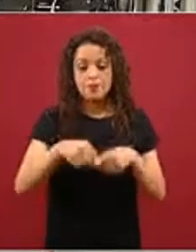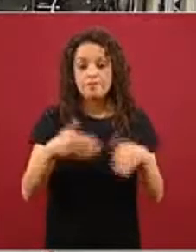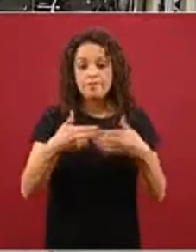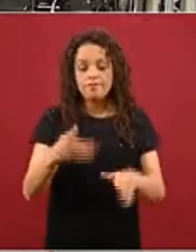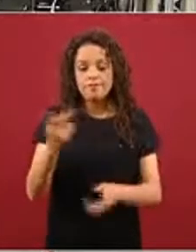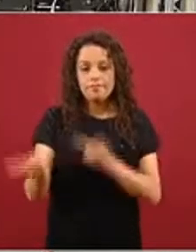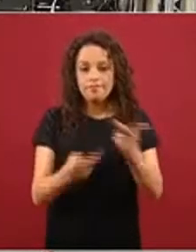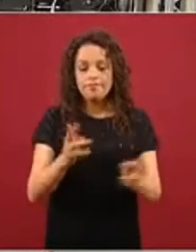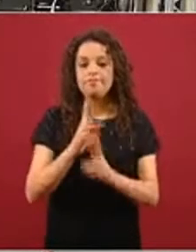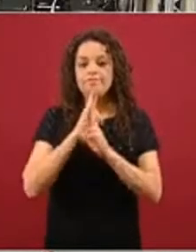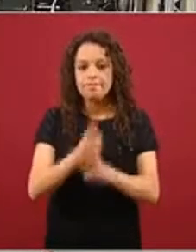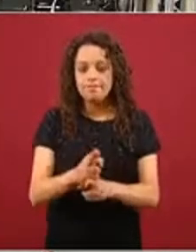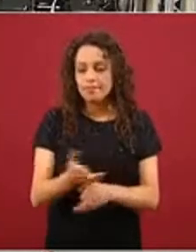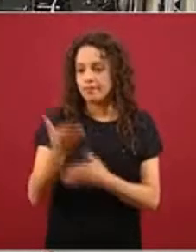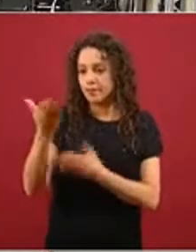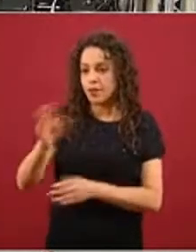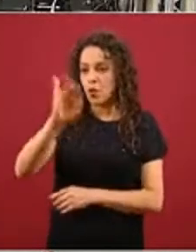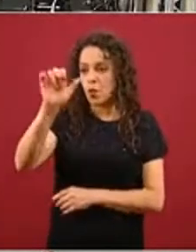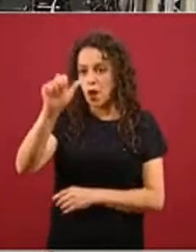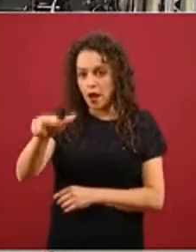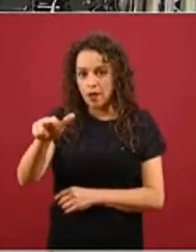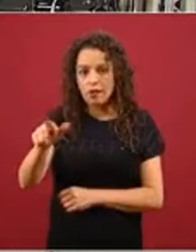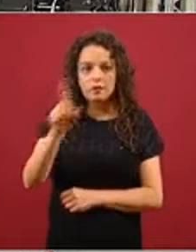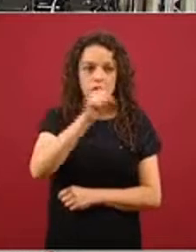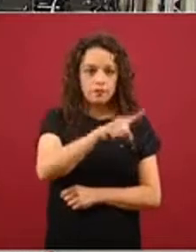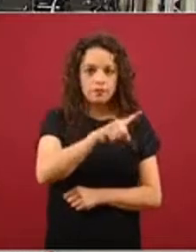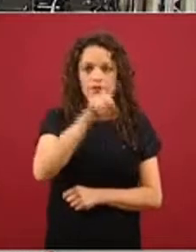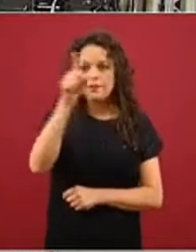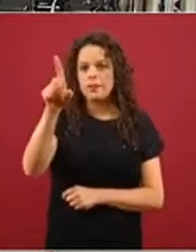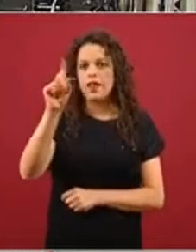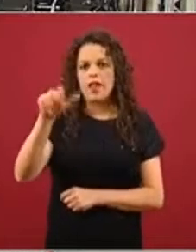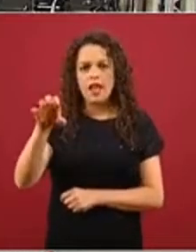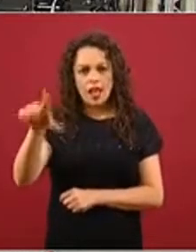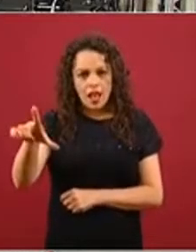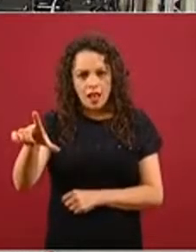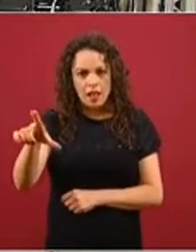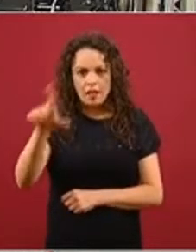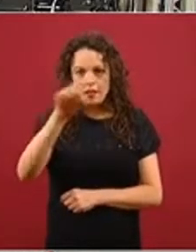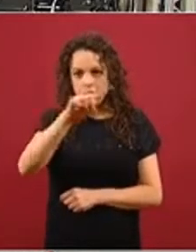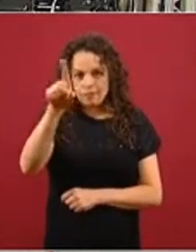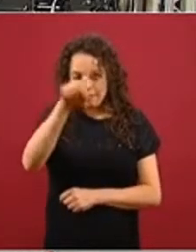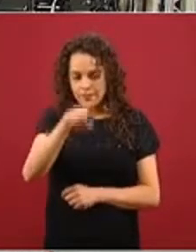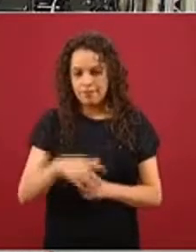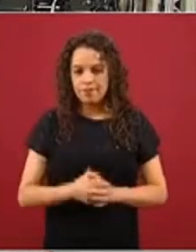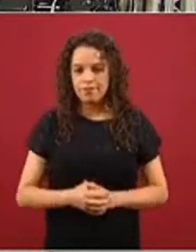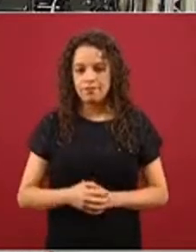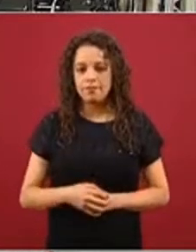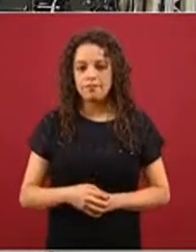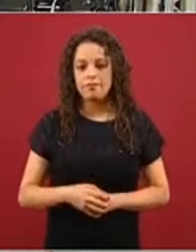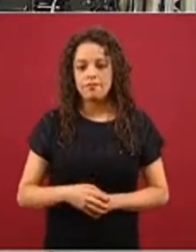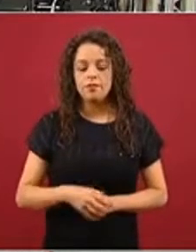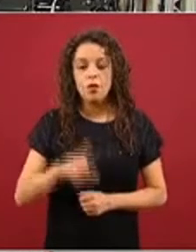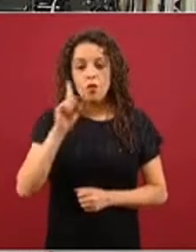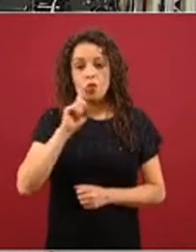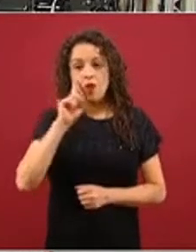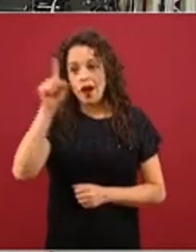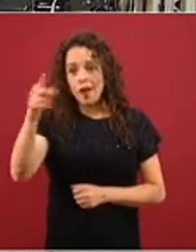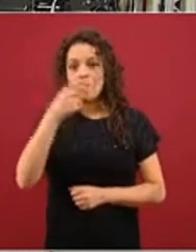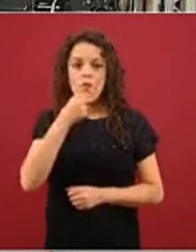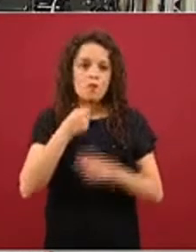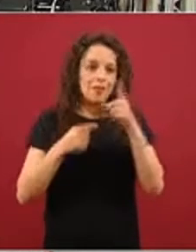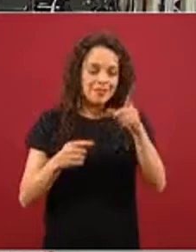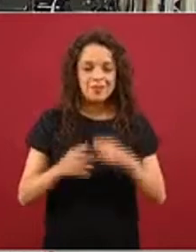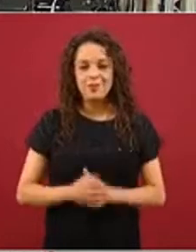Hernández, usted también, Juan, Daniel, acá. Bueno, nos vamos unos y unos, además hay mujeres acá, hombres allá, porque